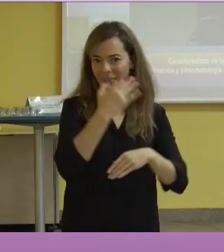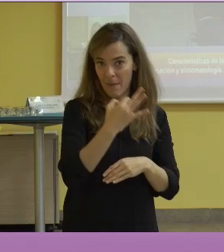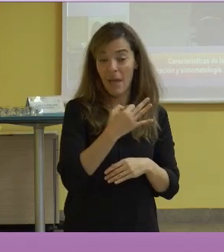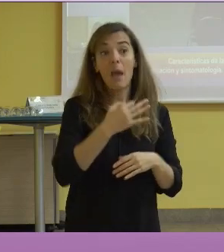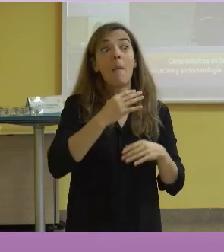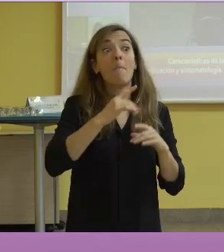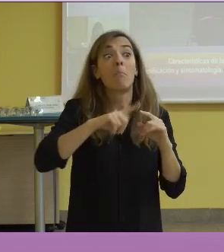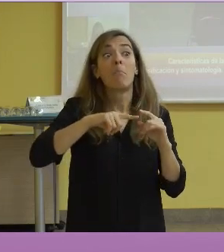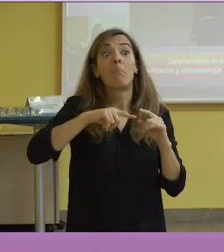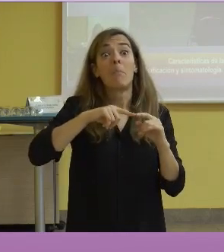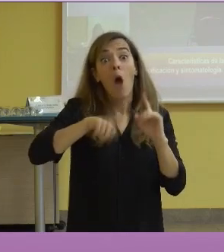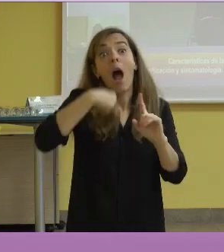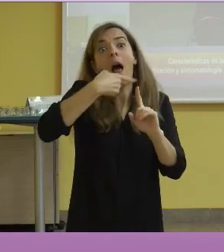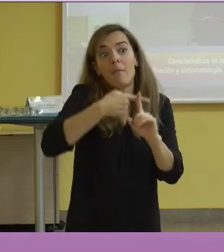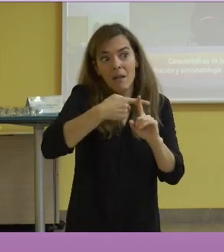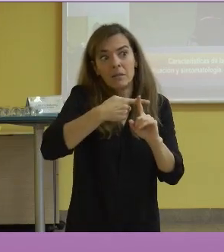contar con